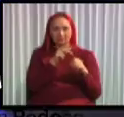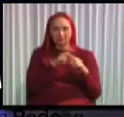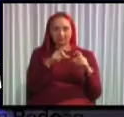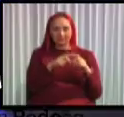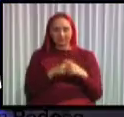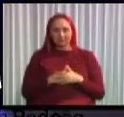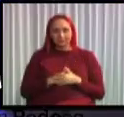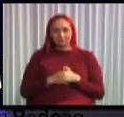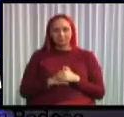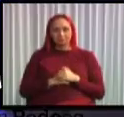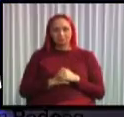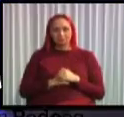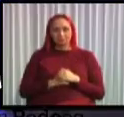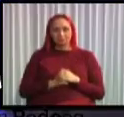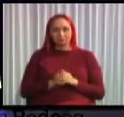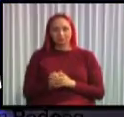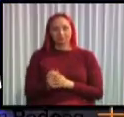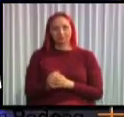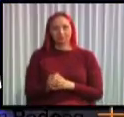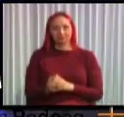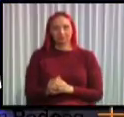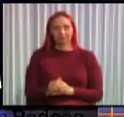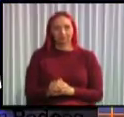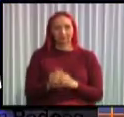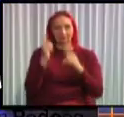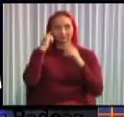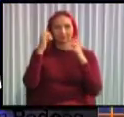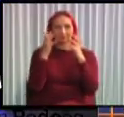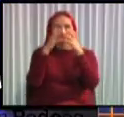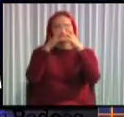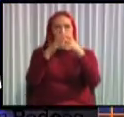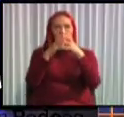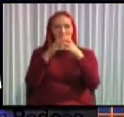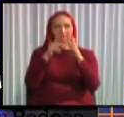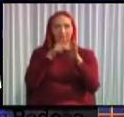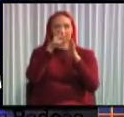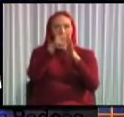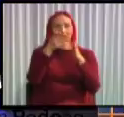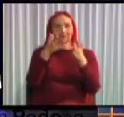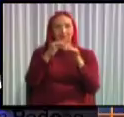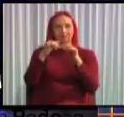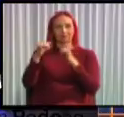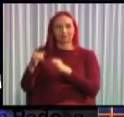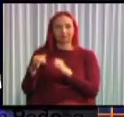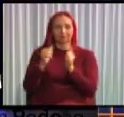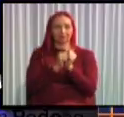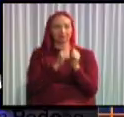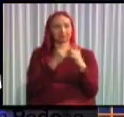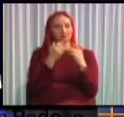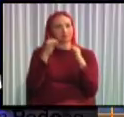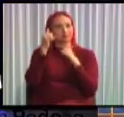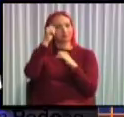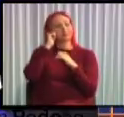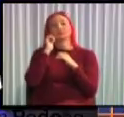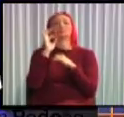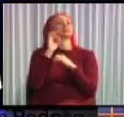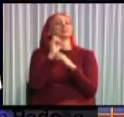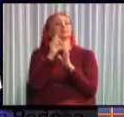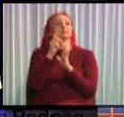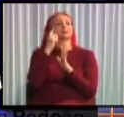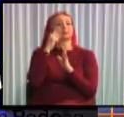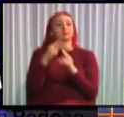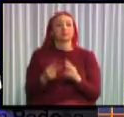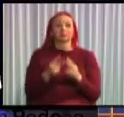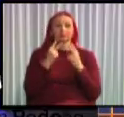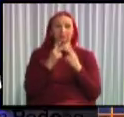rifas. Vean, hay un balón, que es un balón profesional, con el que se jugó ayer los 90 minutos por la